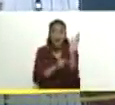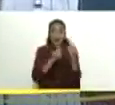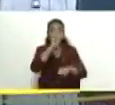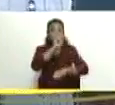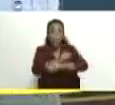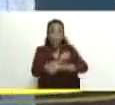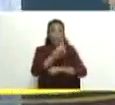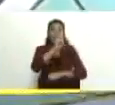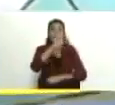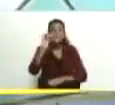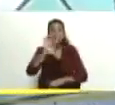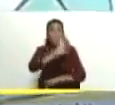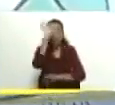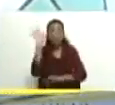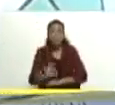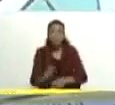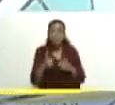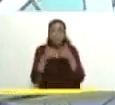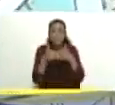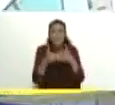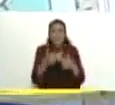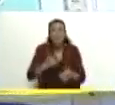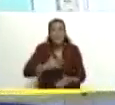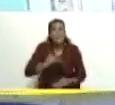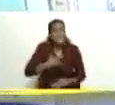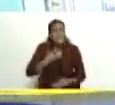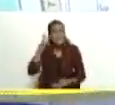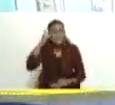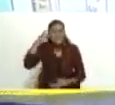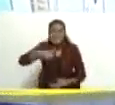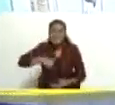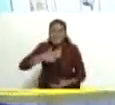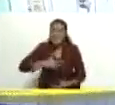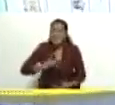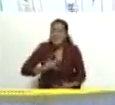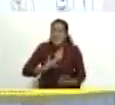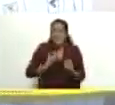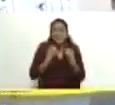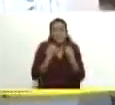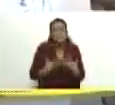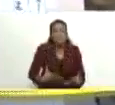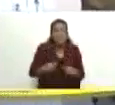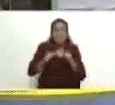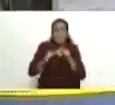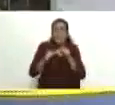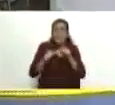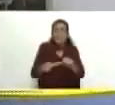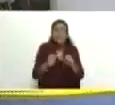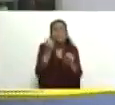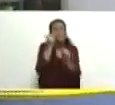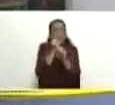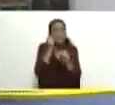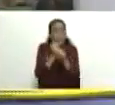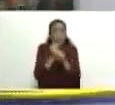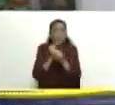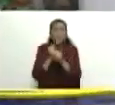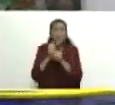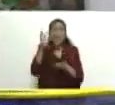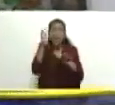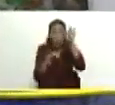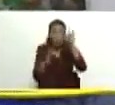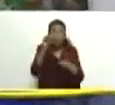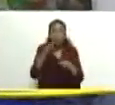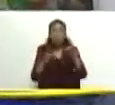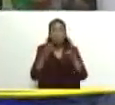al 100%, porque eso es lo que sentimos en este momento, de verdad, y permanentemente que esté la Contraloría